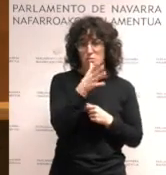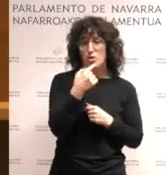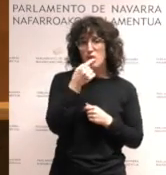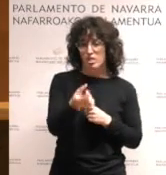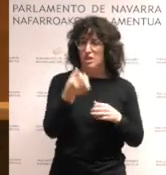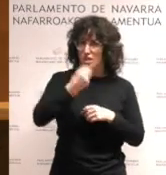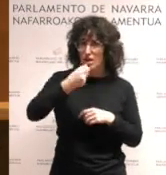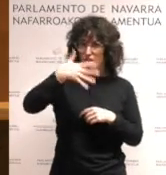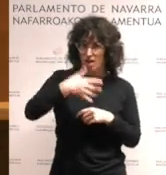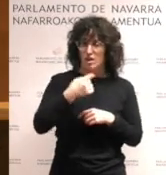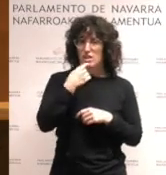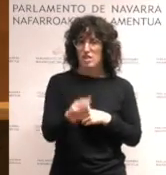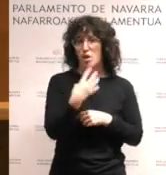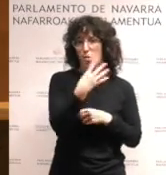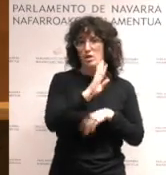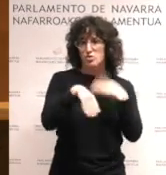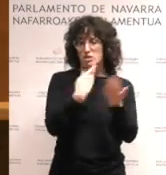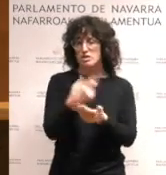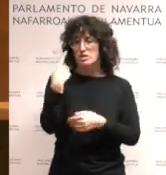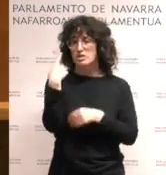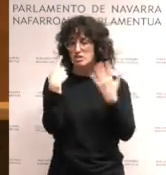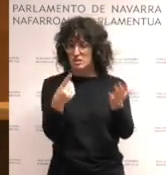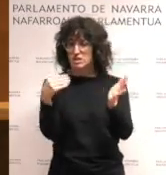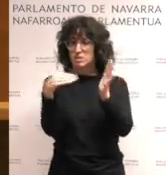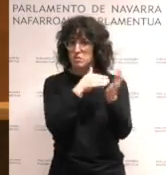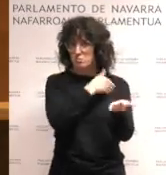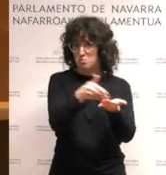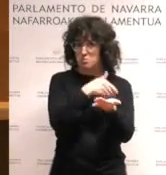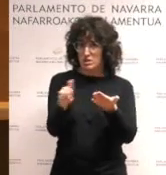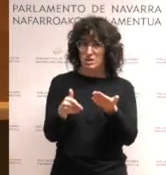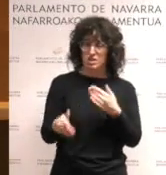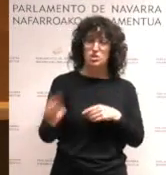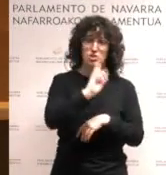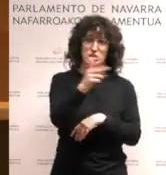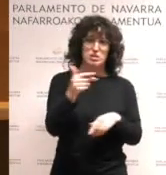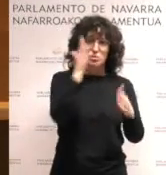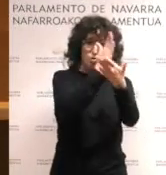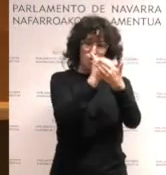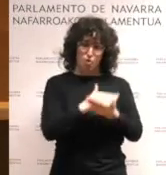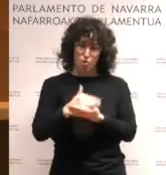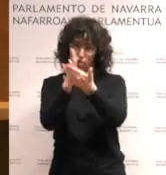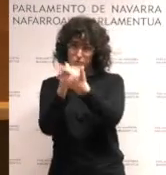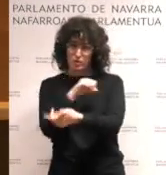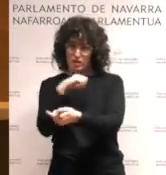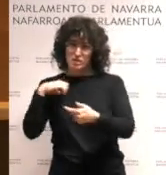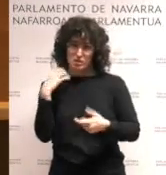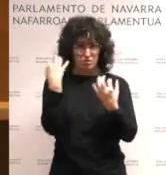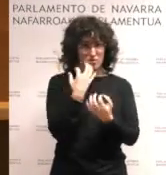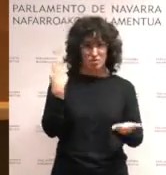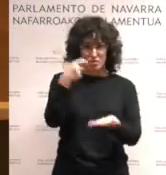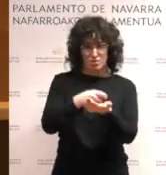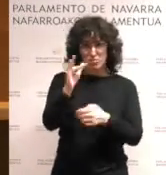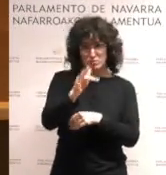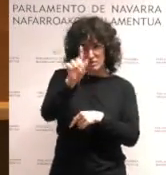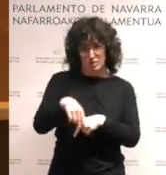4 y 6.000 millones de euros a pagar por las comunidades autónomas y porque, según estudios internacionales, que no citó, por